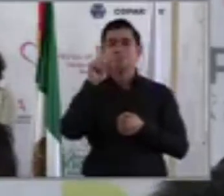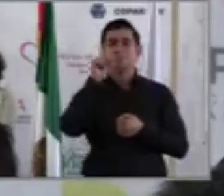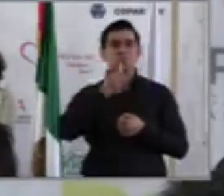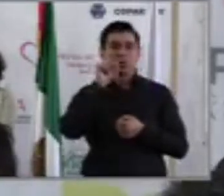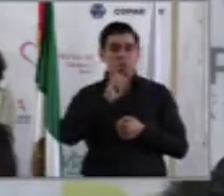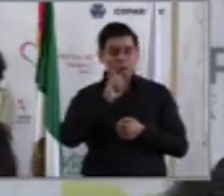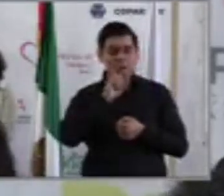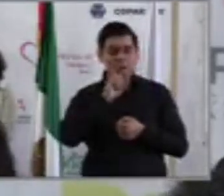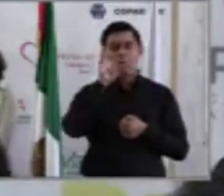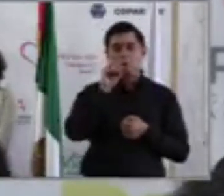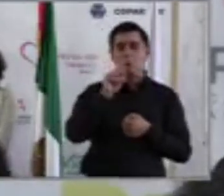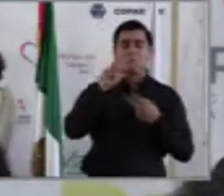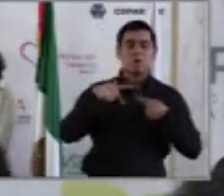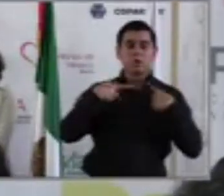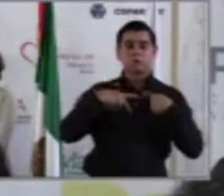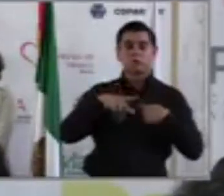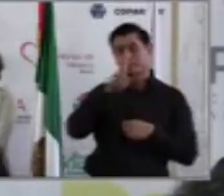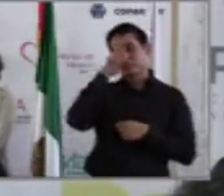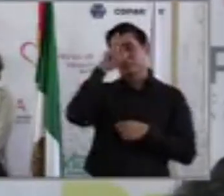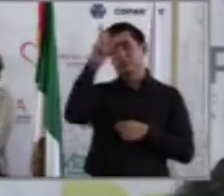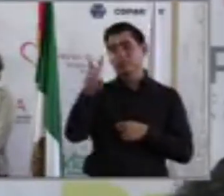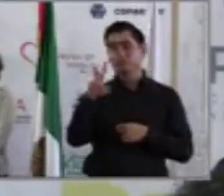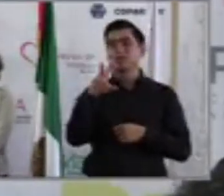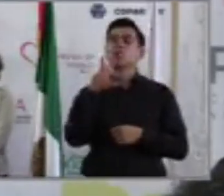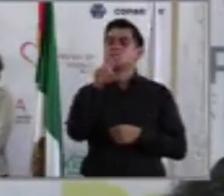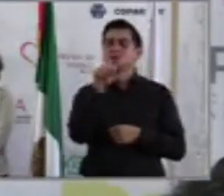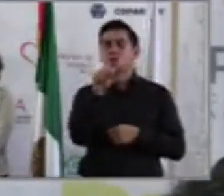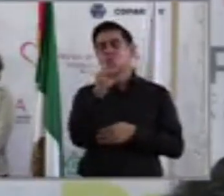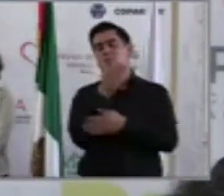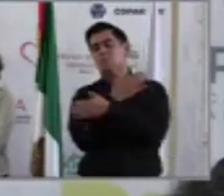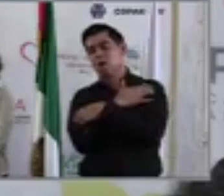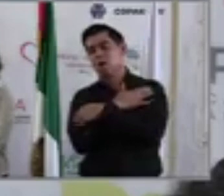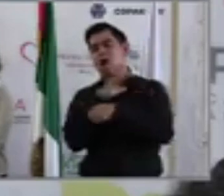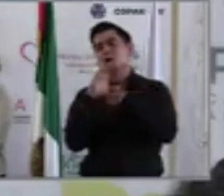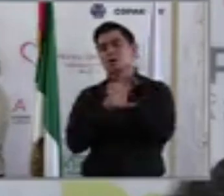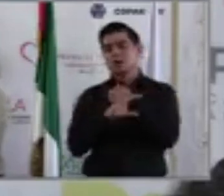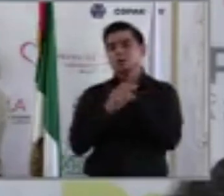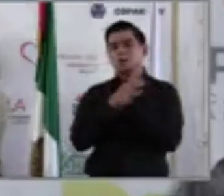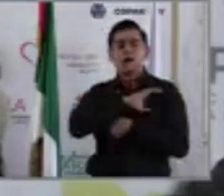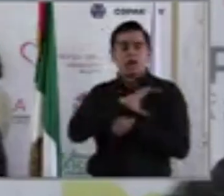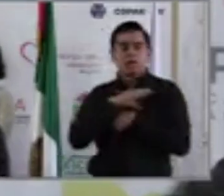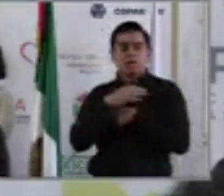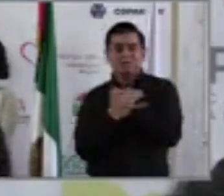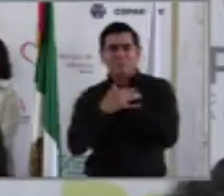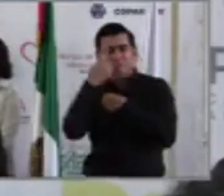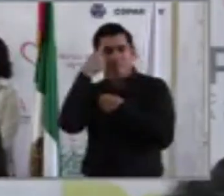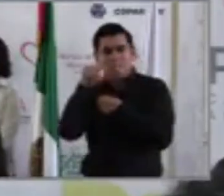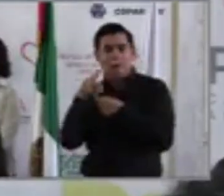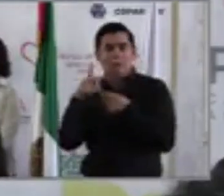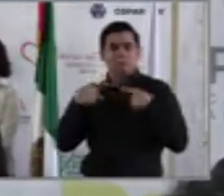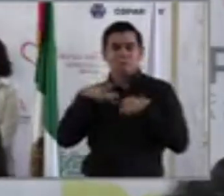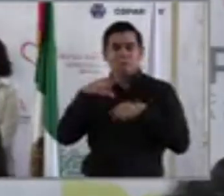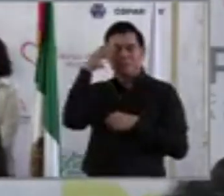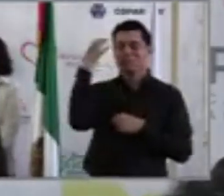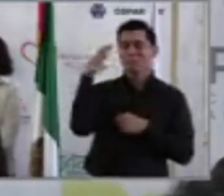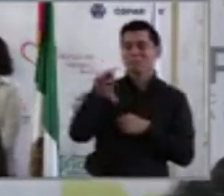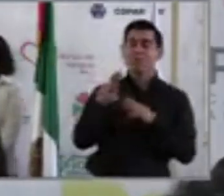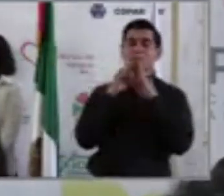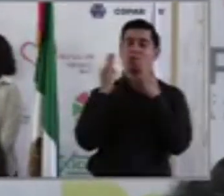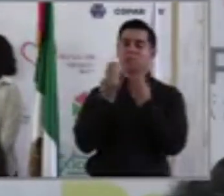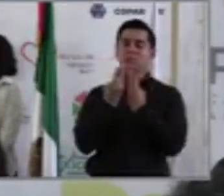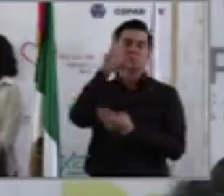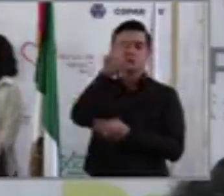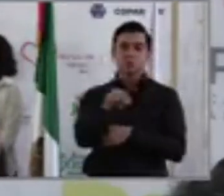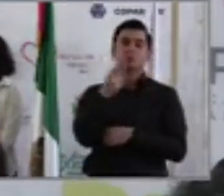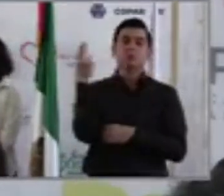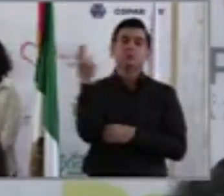víctimas, que no abracen a los delincuentes, sino a los familiares de muchas mujeres que han perdido la vida en esta ciudad